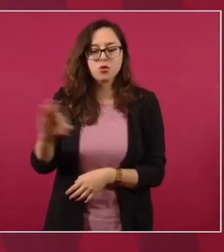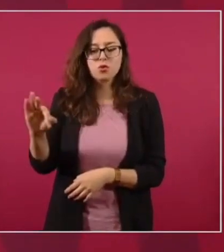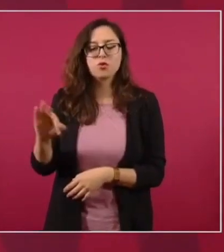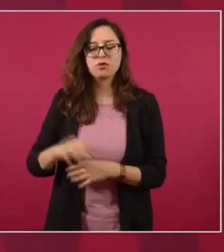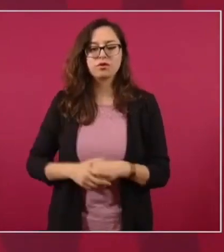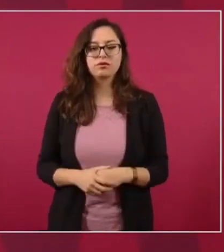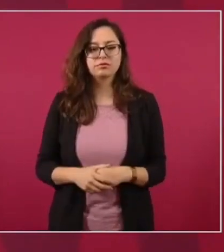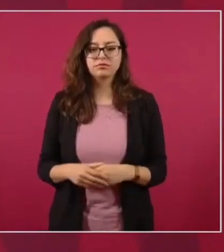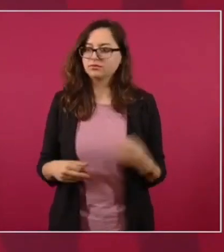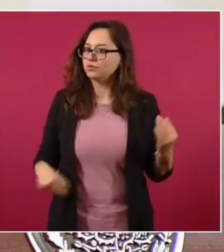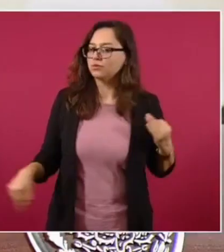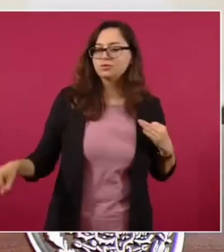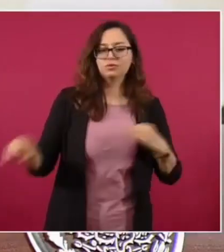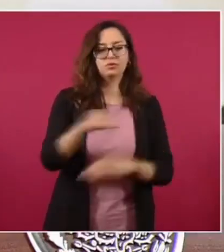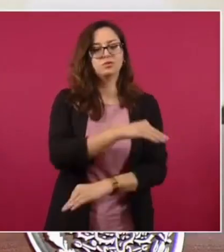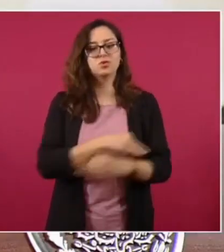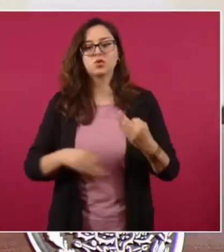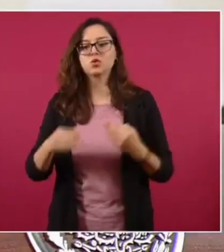entre todos.